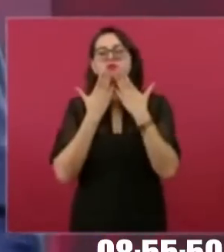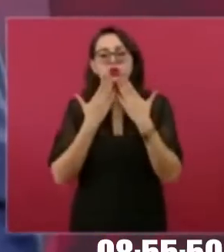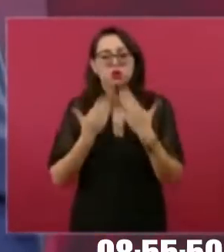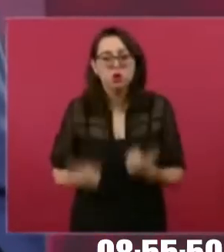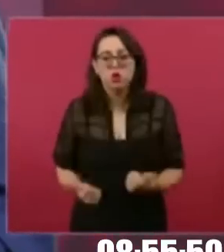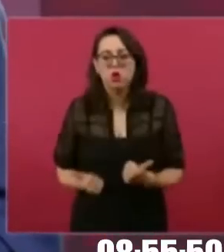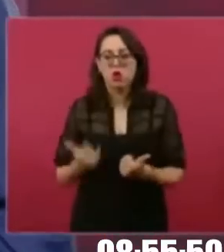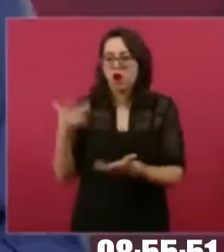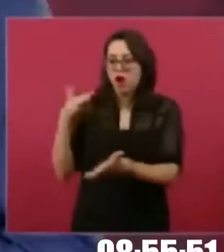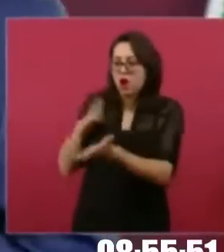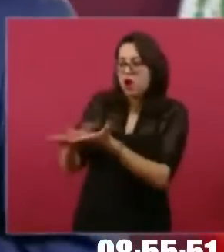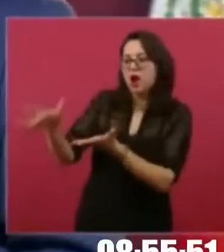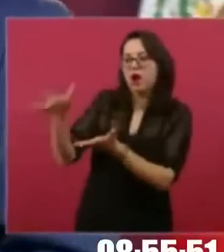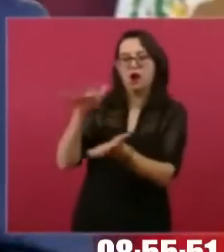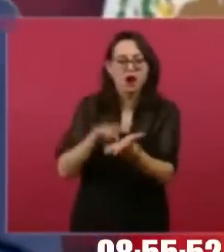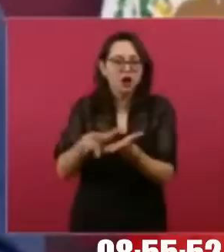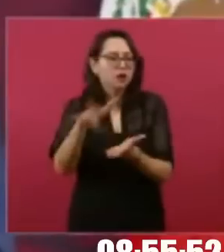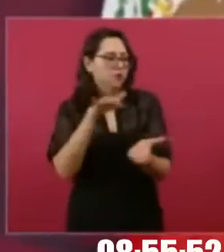acarreos